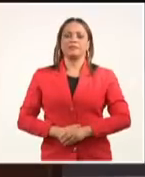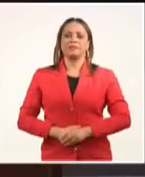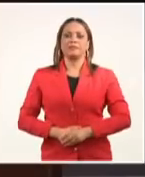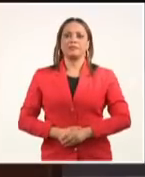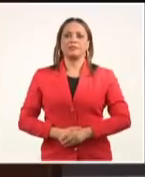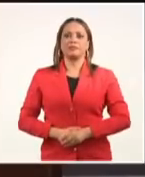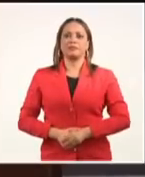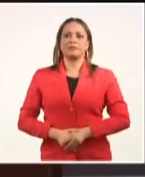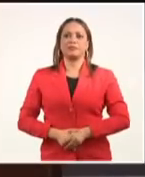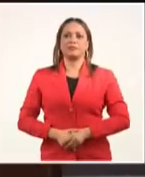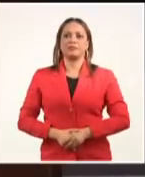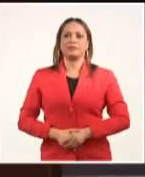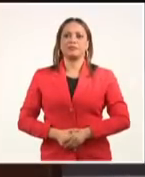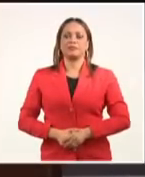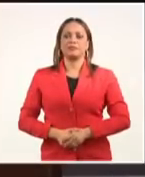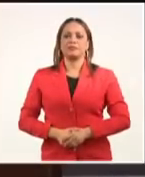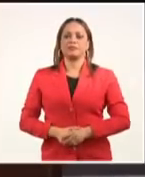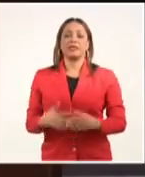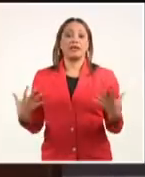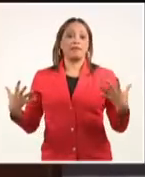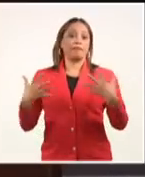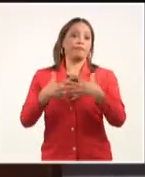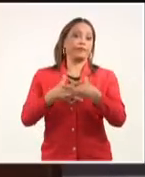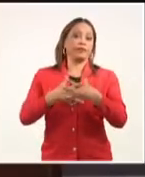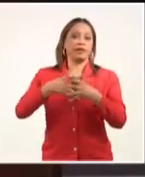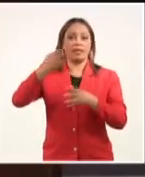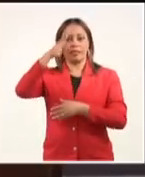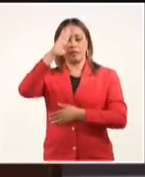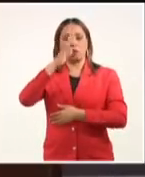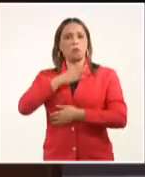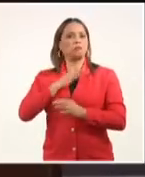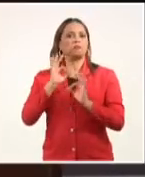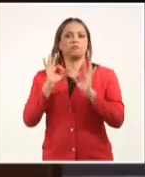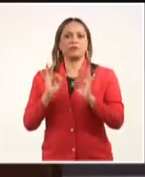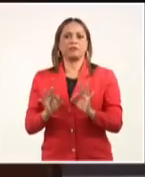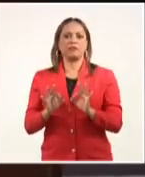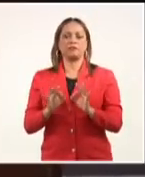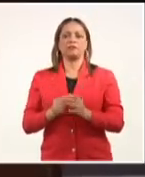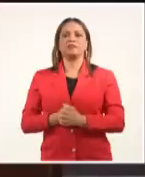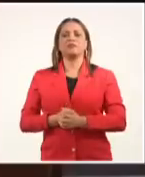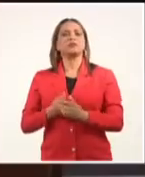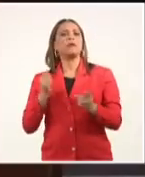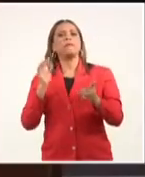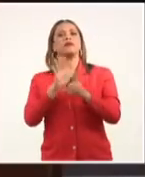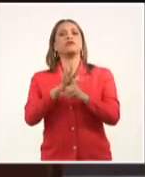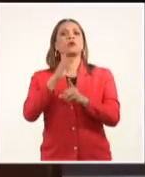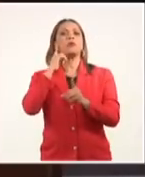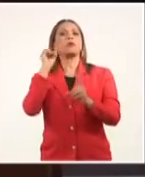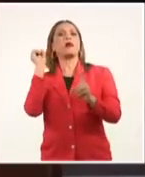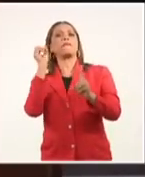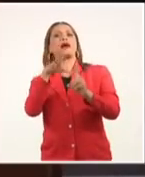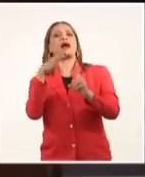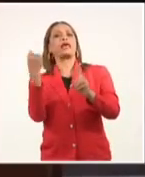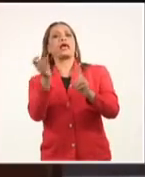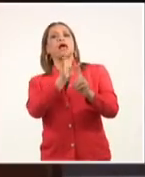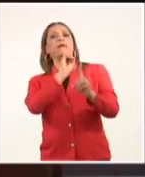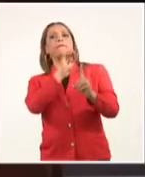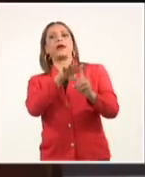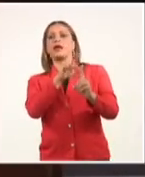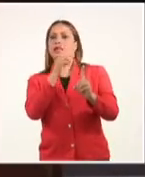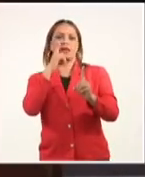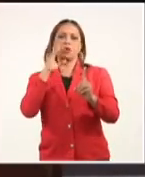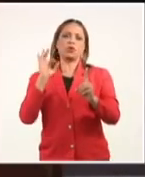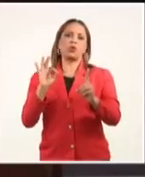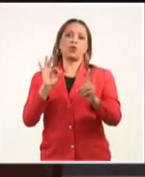Así es nuestra unidad, que no surgió por arte de magia, que